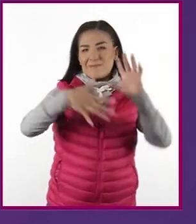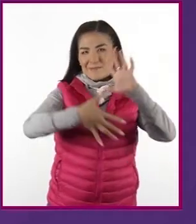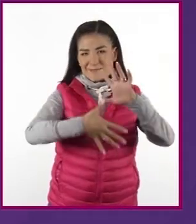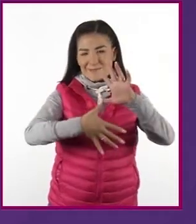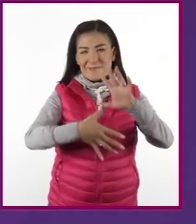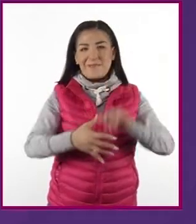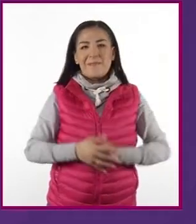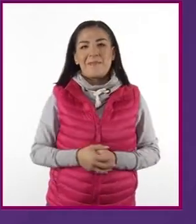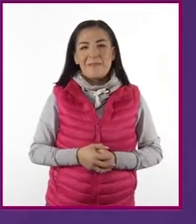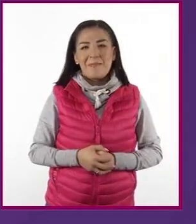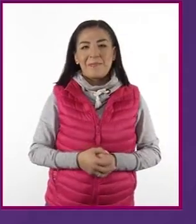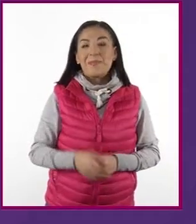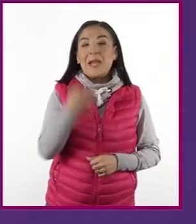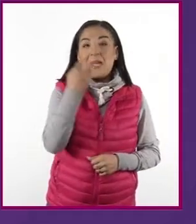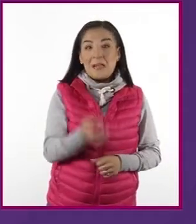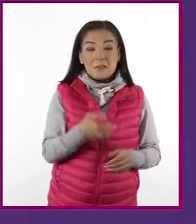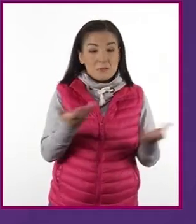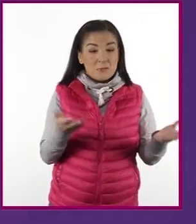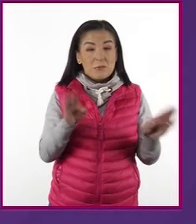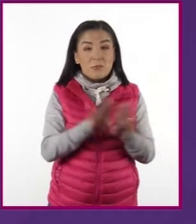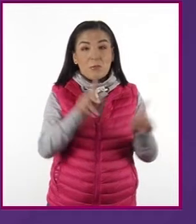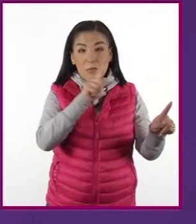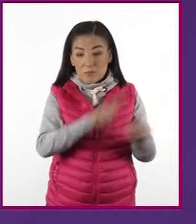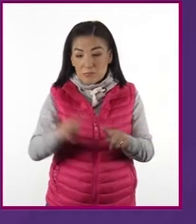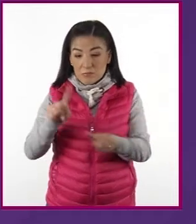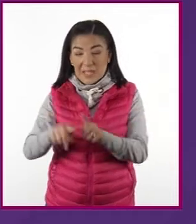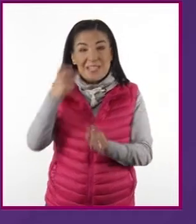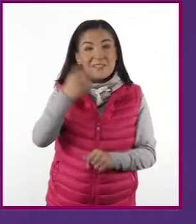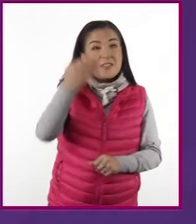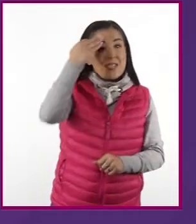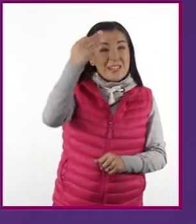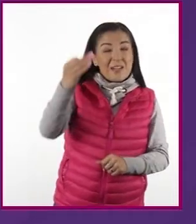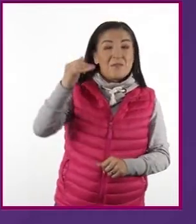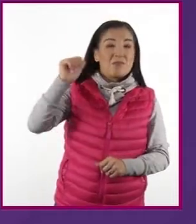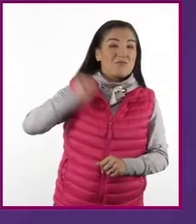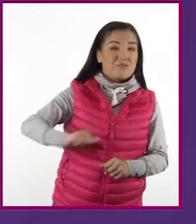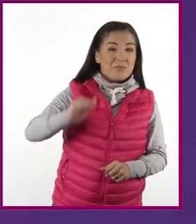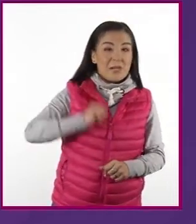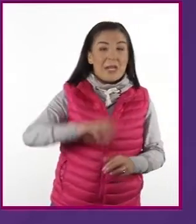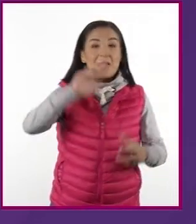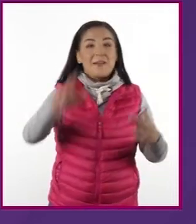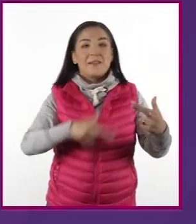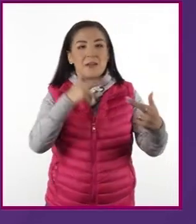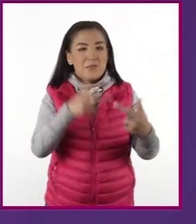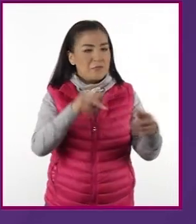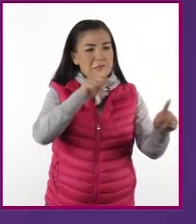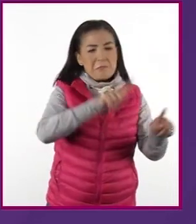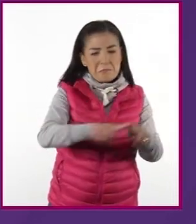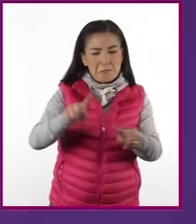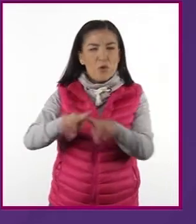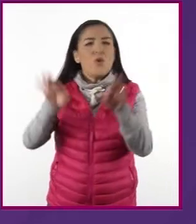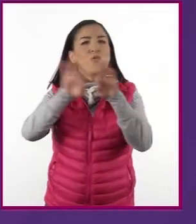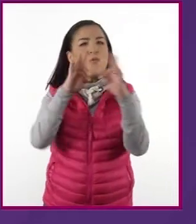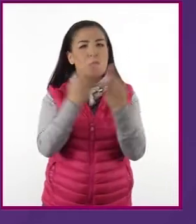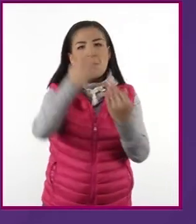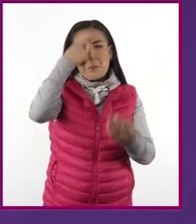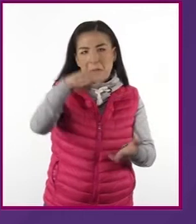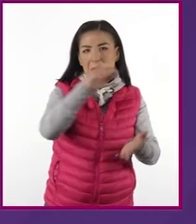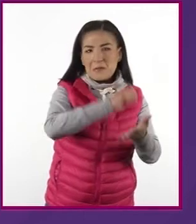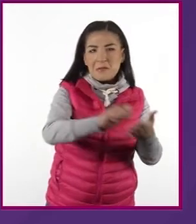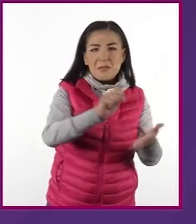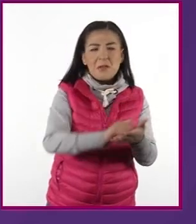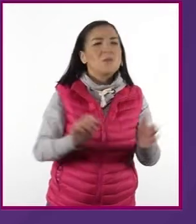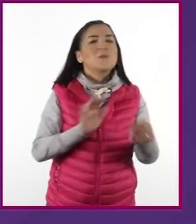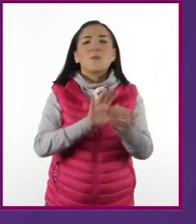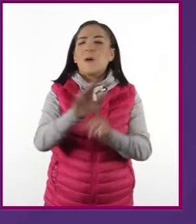a distintas épocas, regiones y estilos, los une su amor a la poesía y